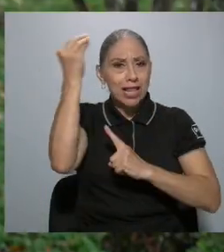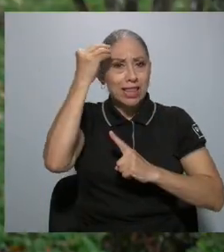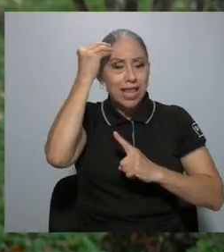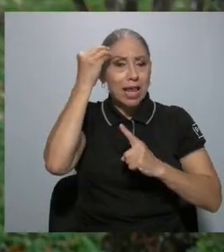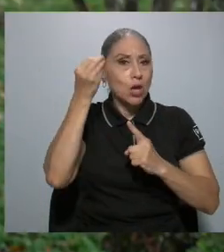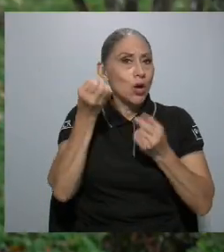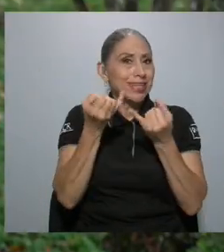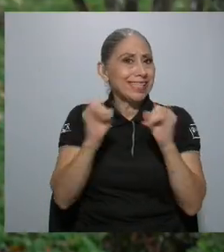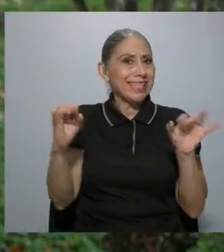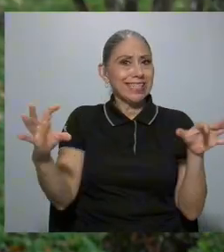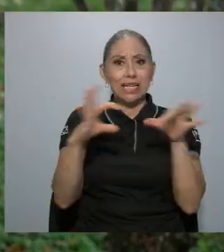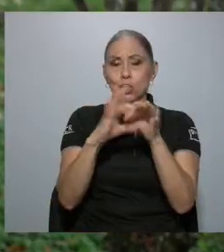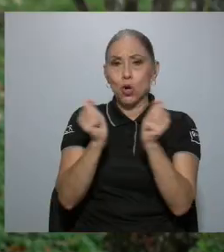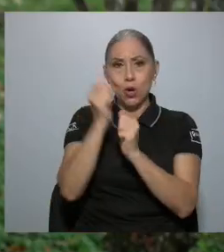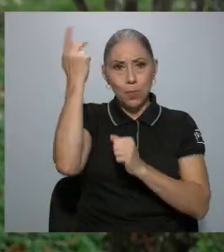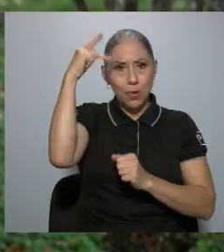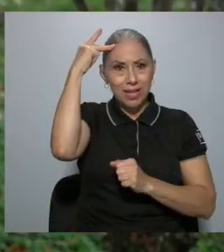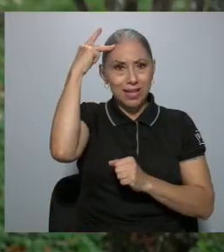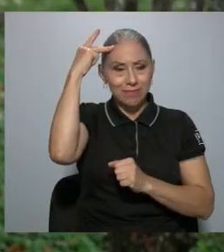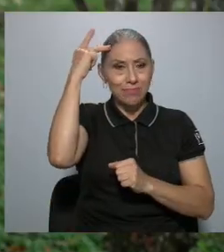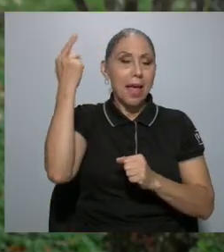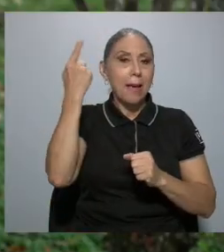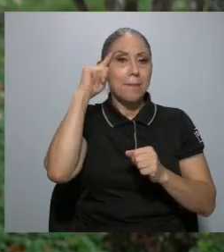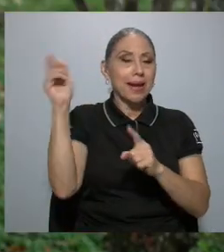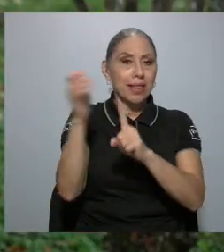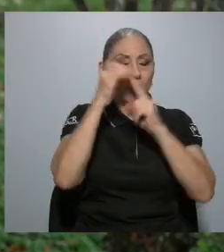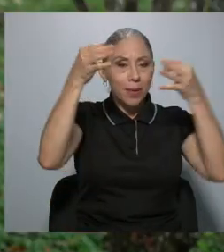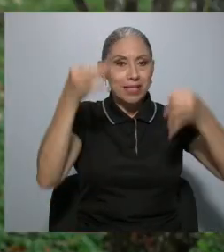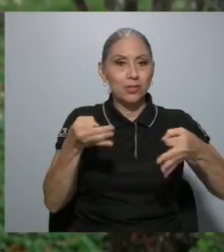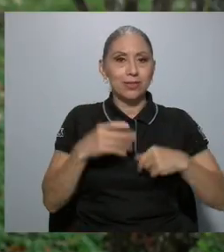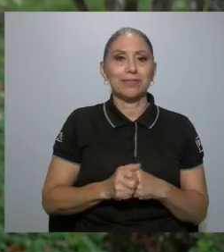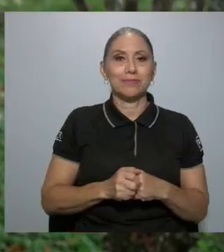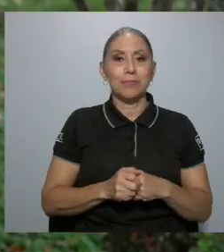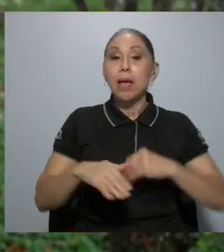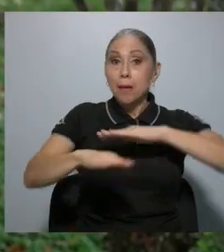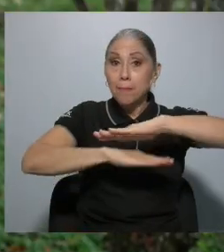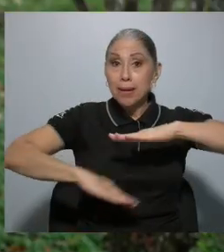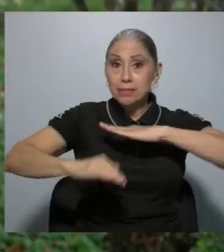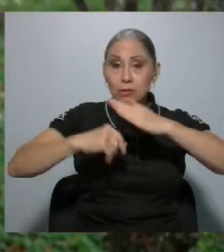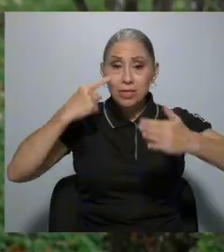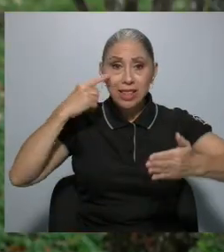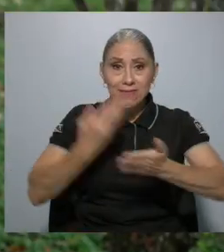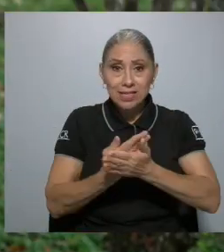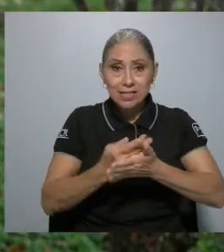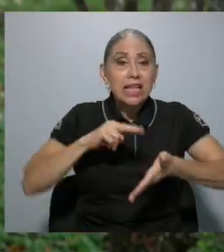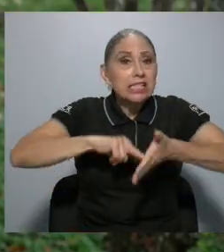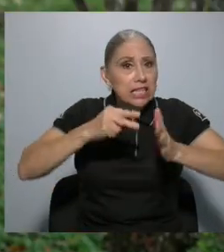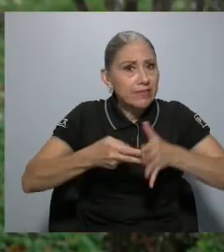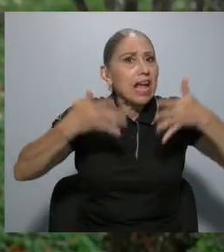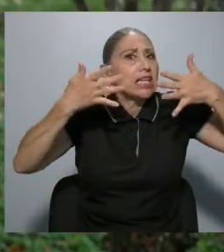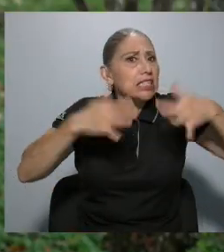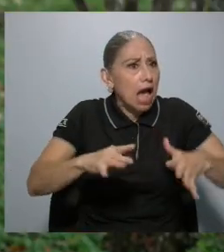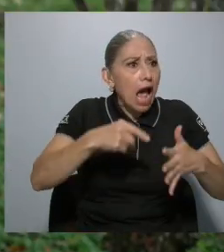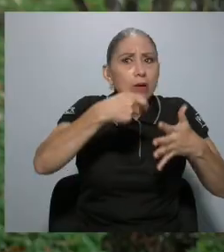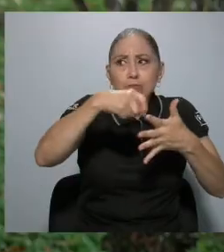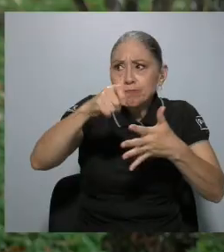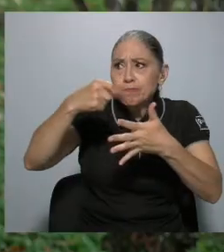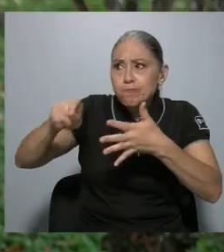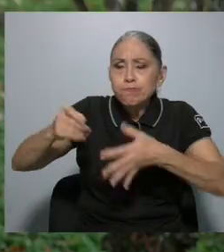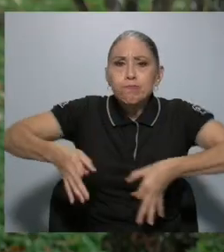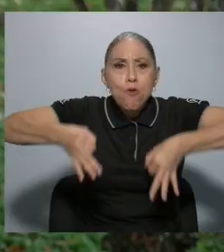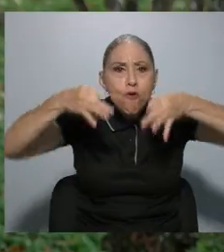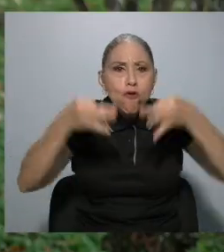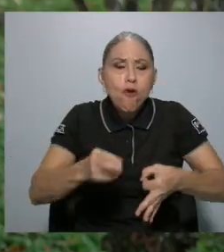aportan criterio apolítico para la toma de decisiones. Basados en evidencia, es decir, que existen pruebas